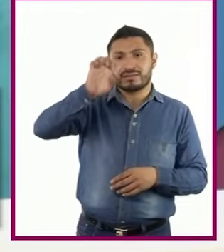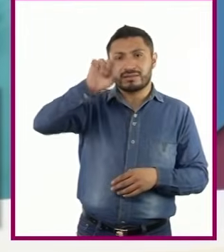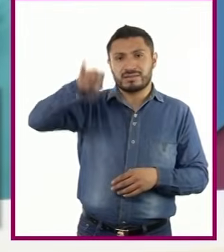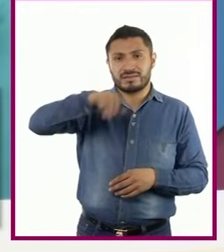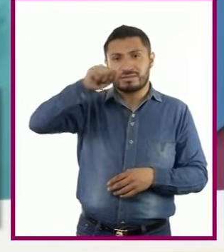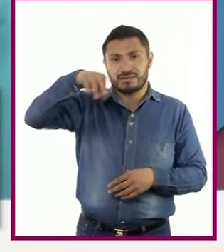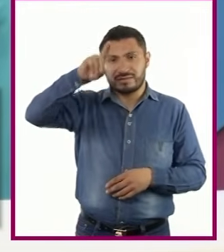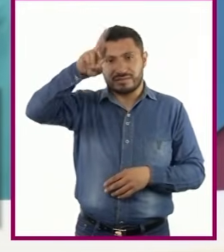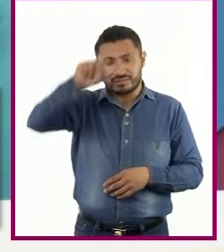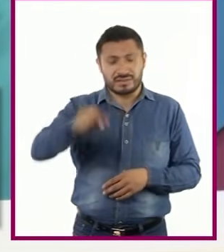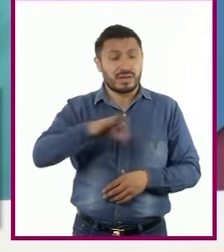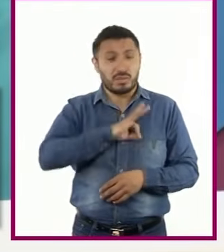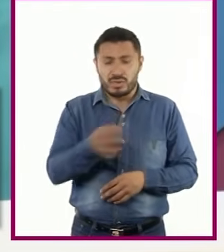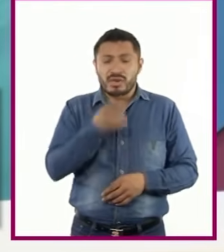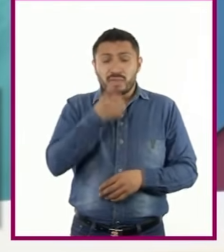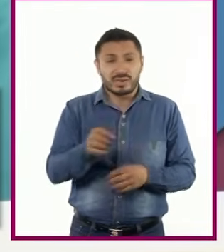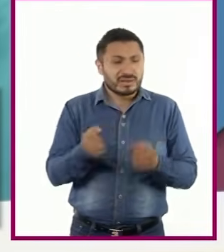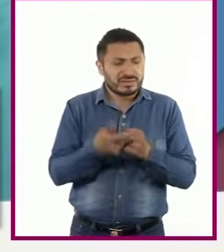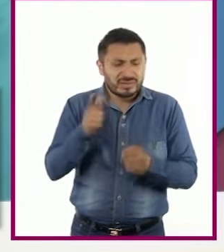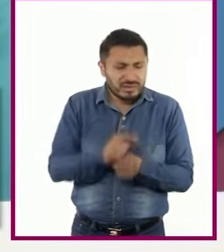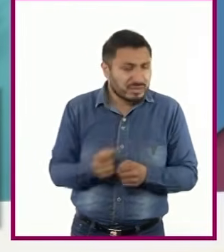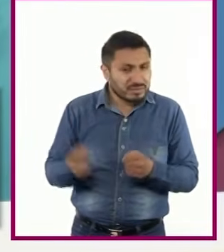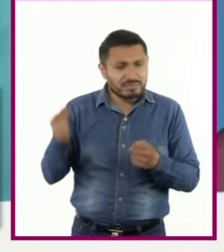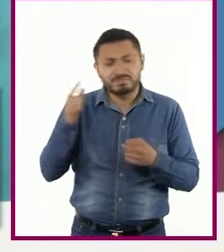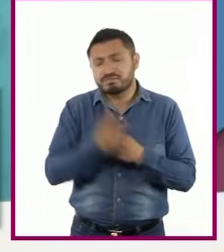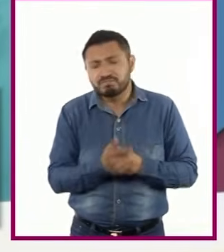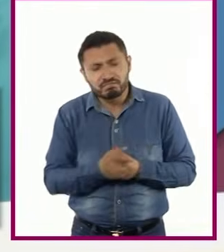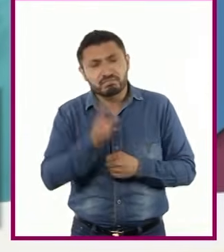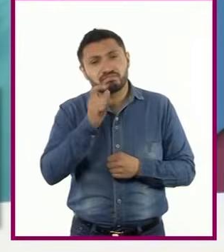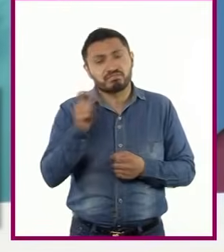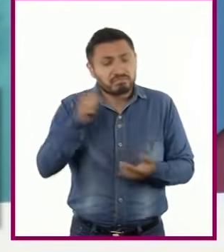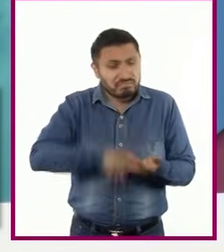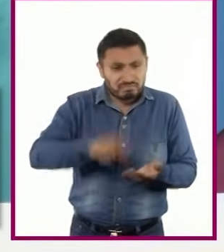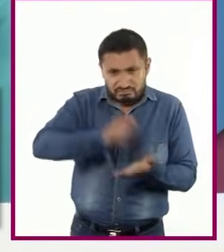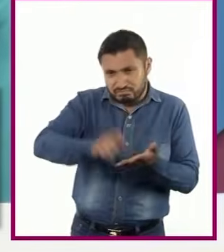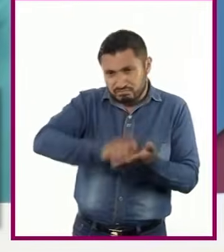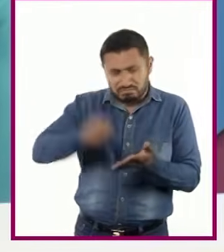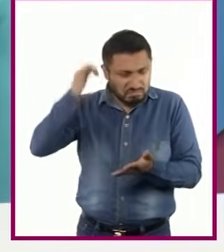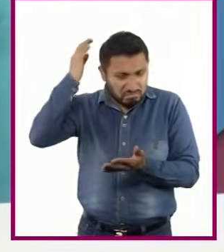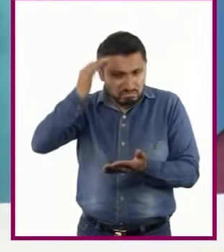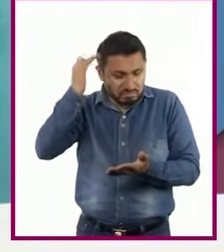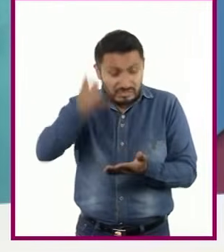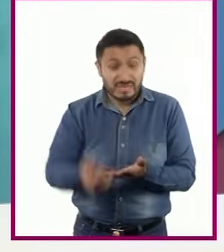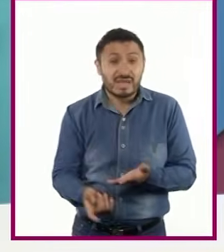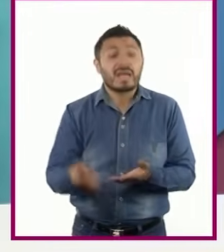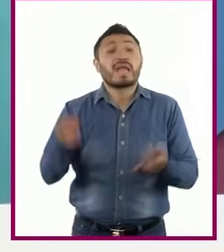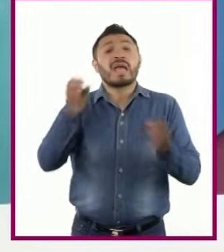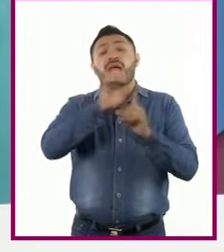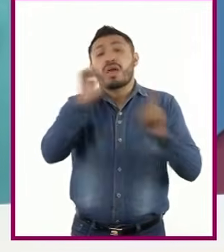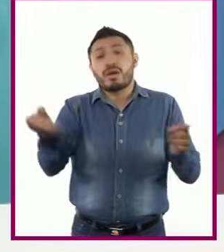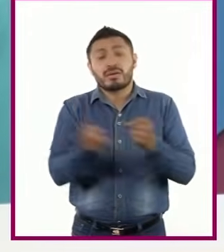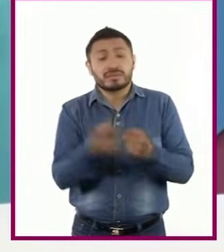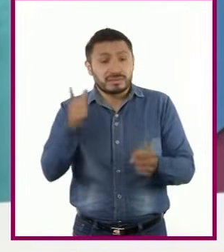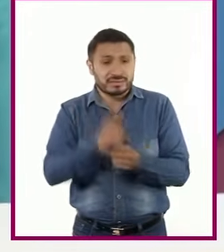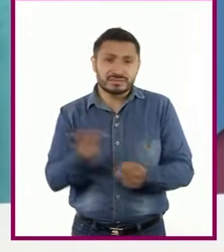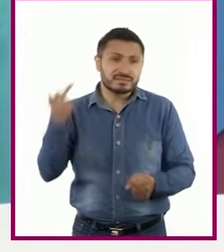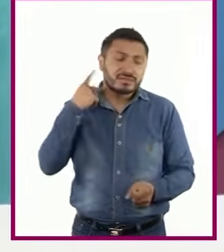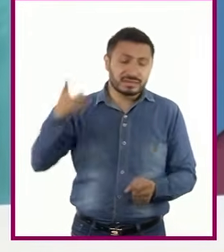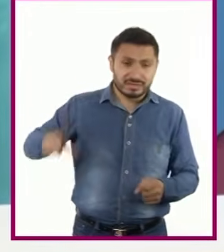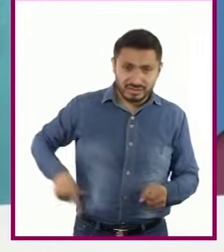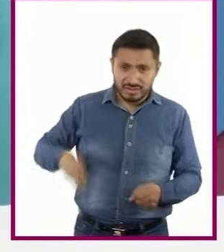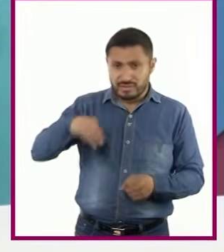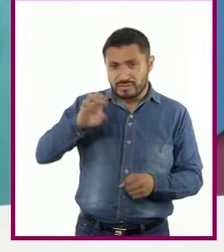un factor de tipo social a nuestro análisis. La estructura social y política del